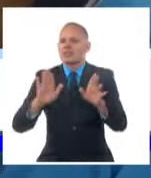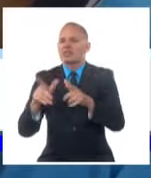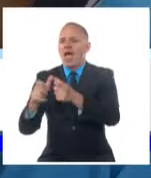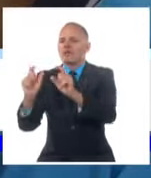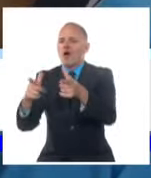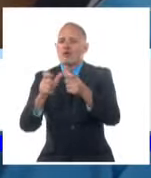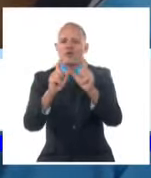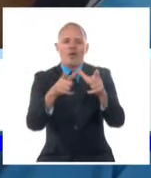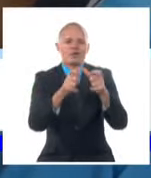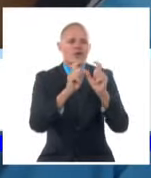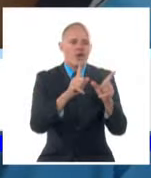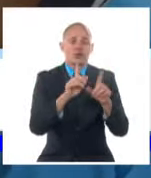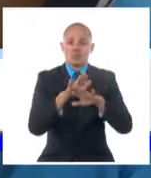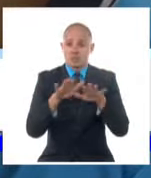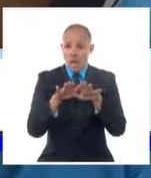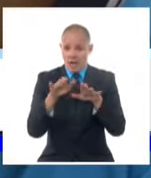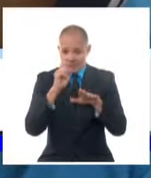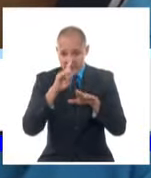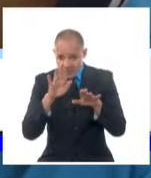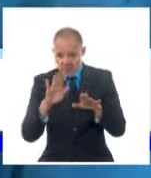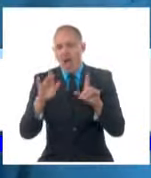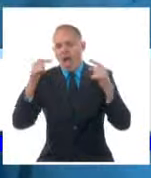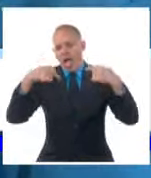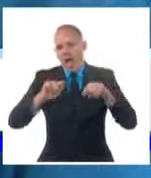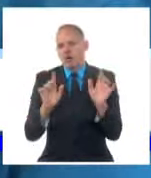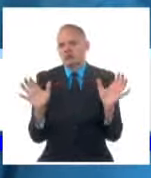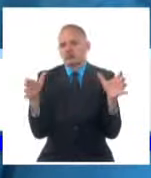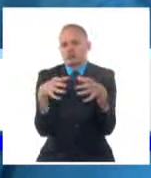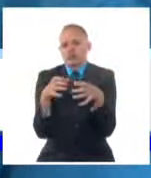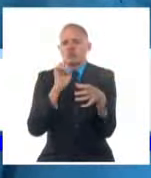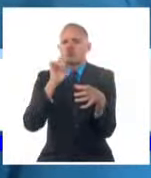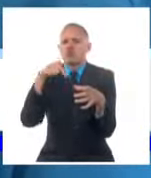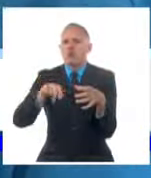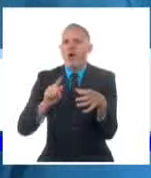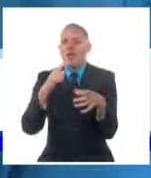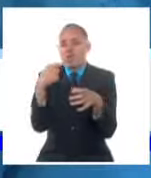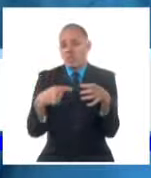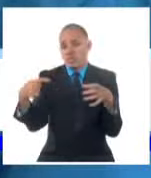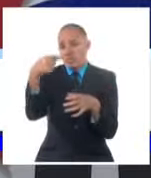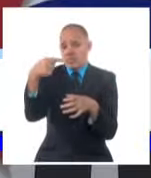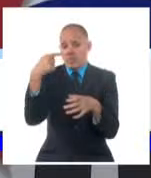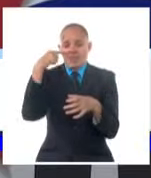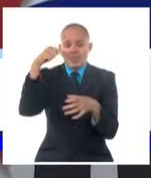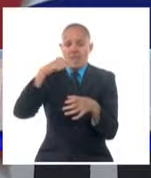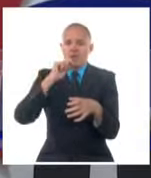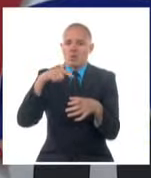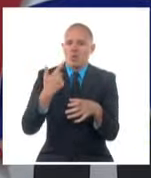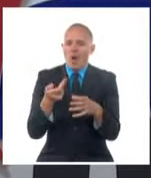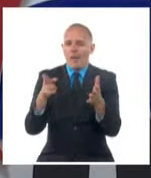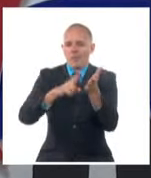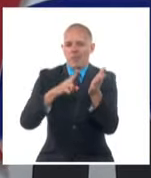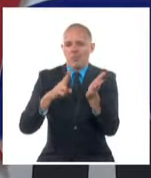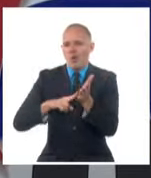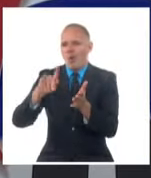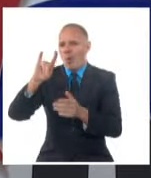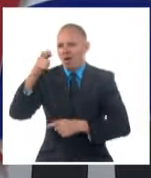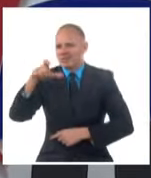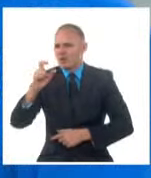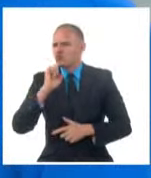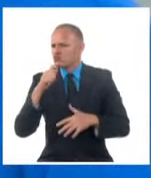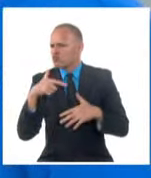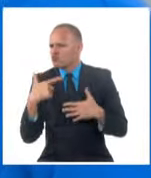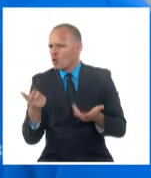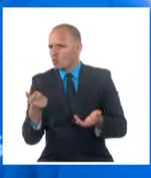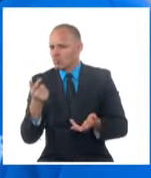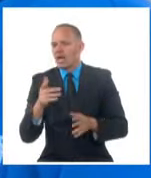de Jóvenes Comunistas de Camagüey evalúa el papel de la militancia en el desarrollo económico del país. Hemos promovido a